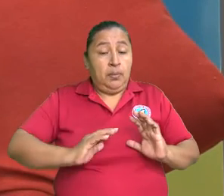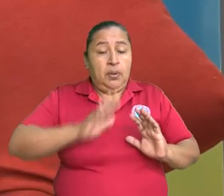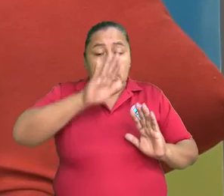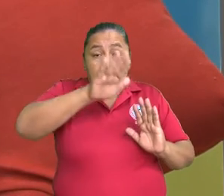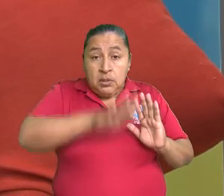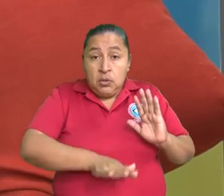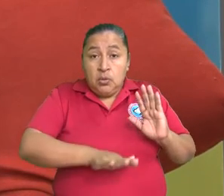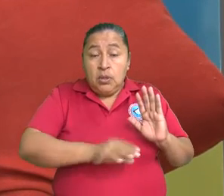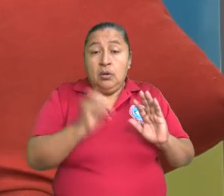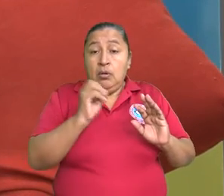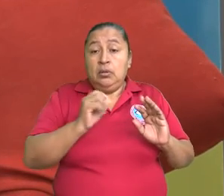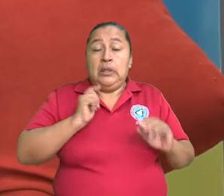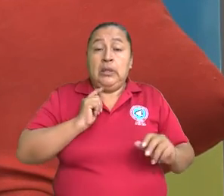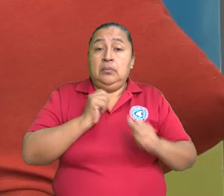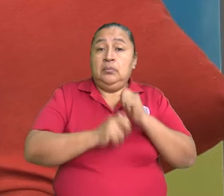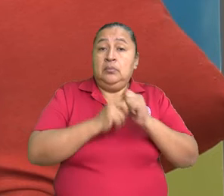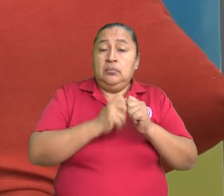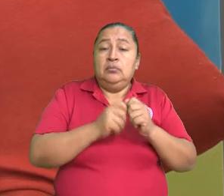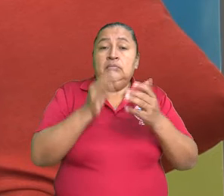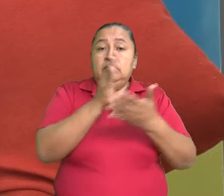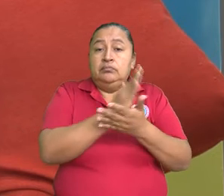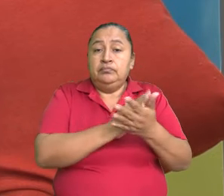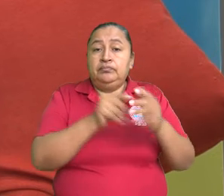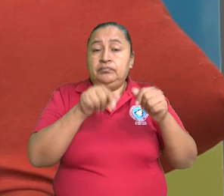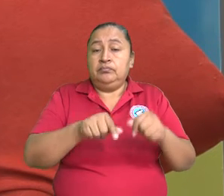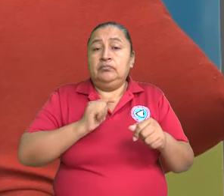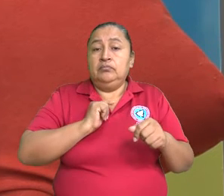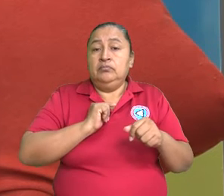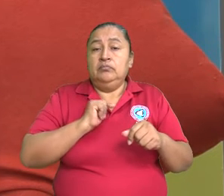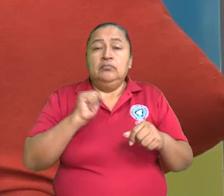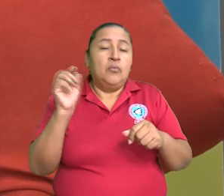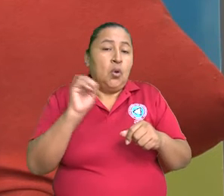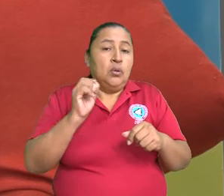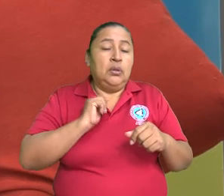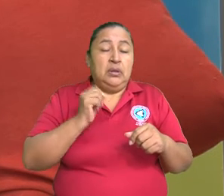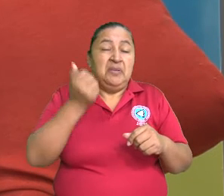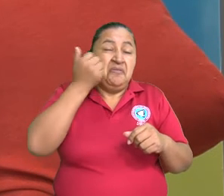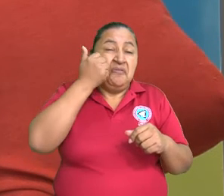disminuye o te afecta en algo o viene